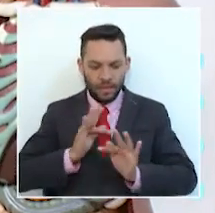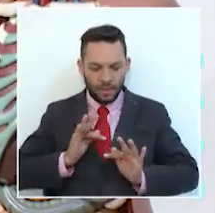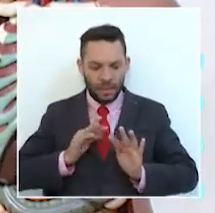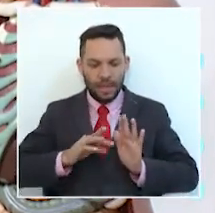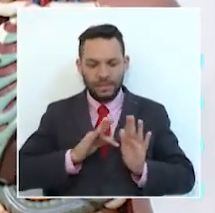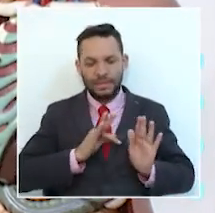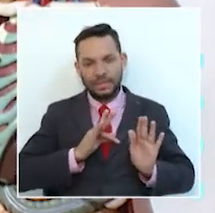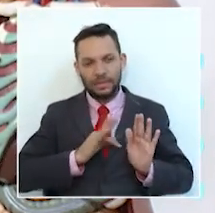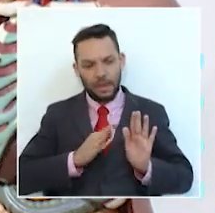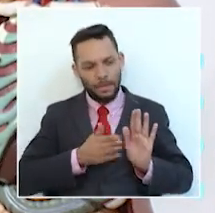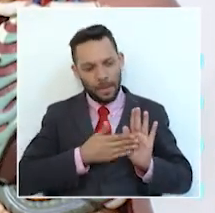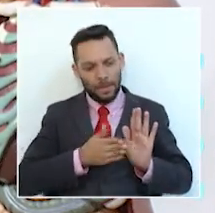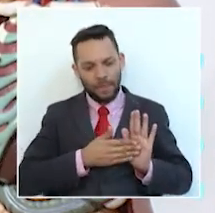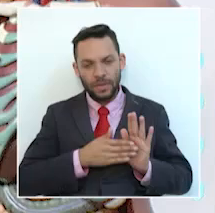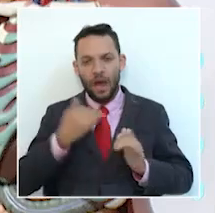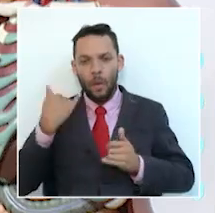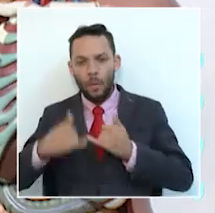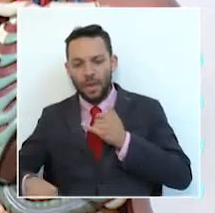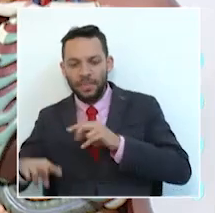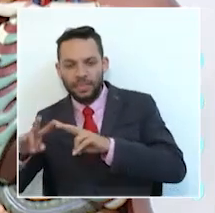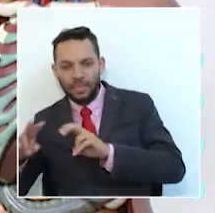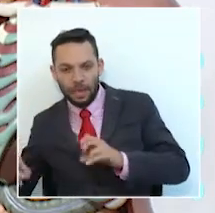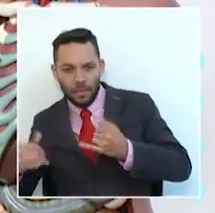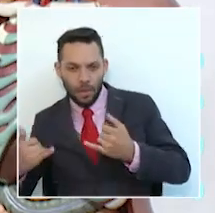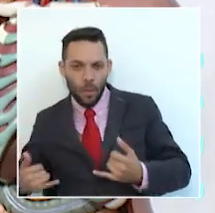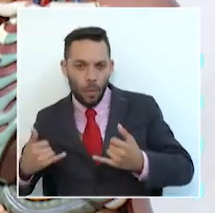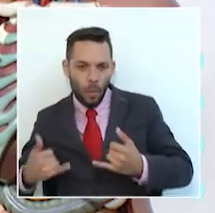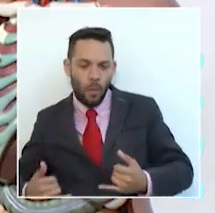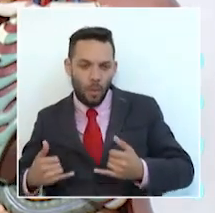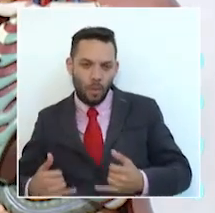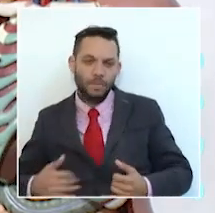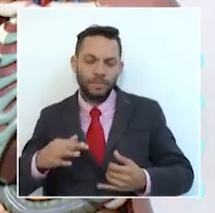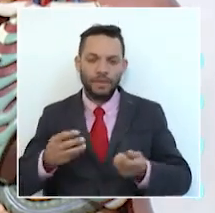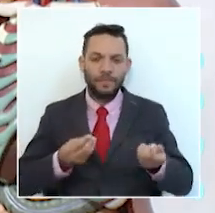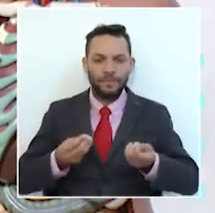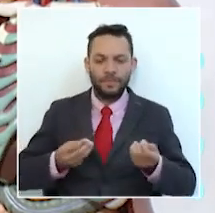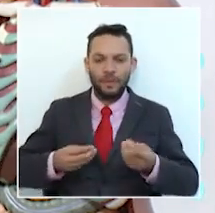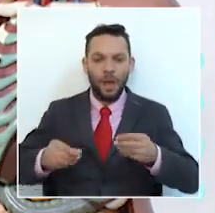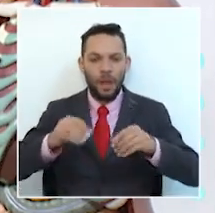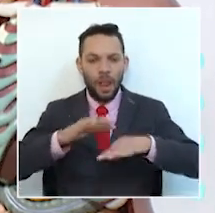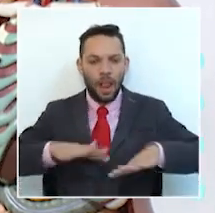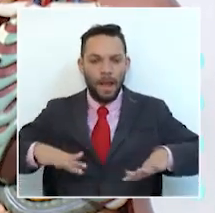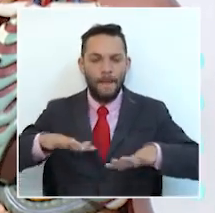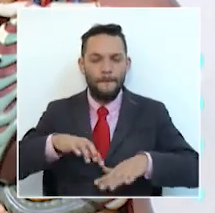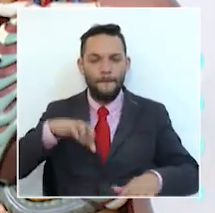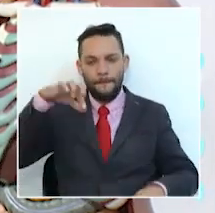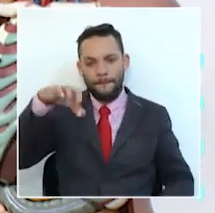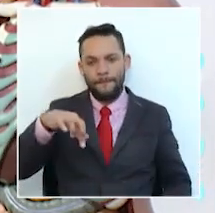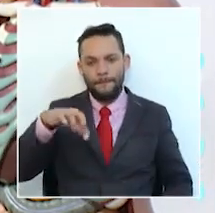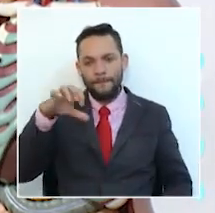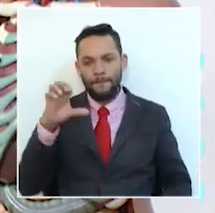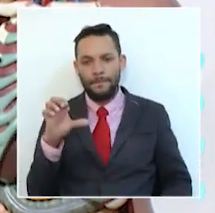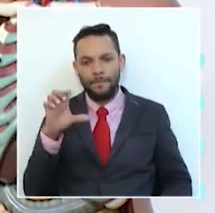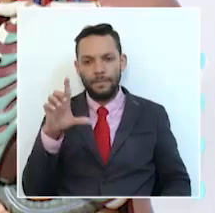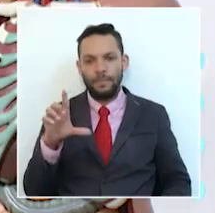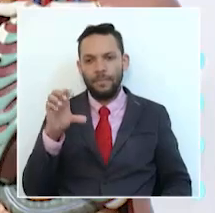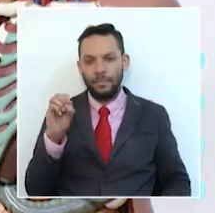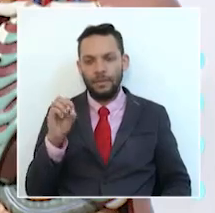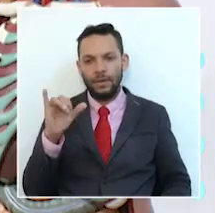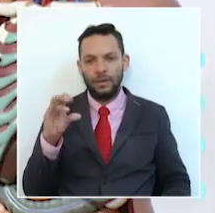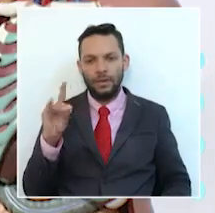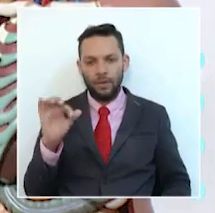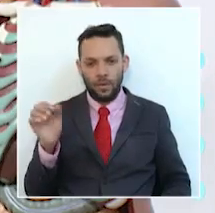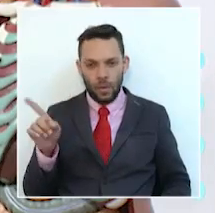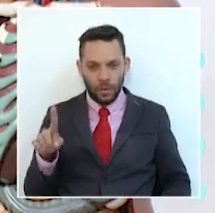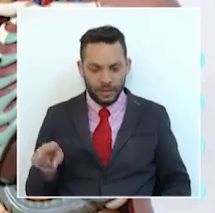y podamos concluir este tema tan importante hoy de talasoterapia de hidrología médica de termalismo de